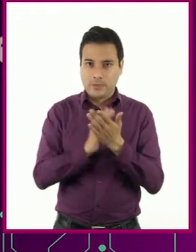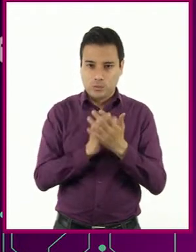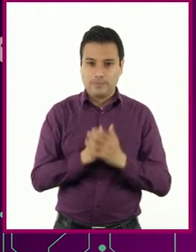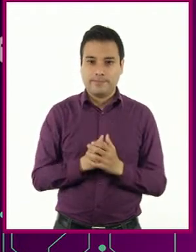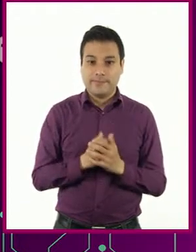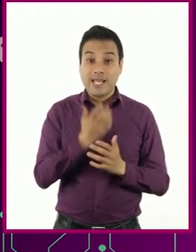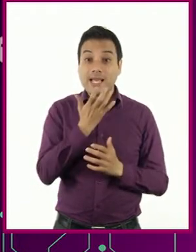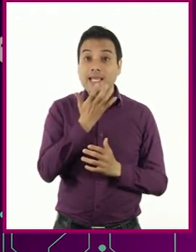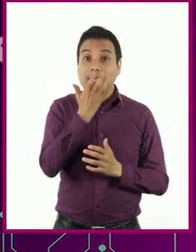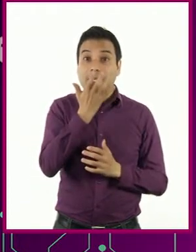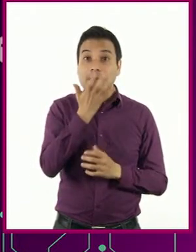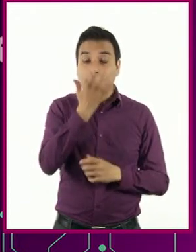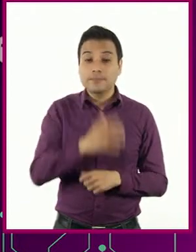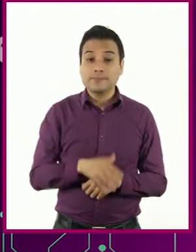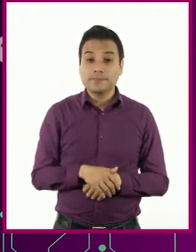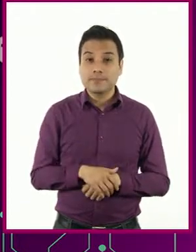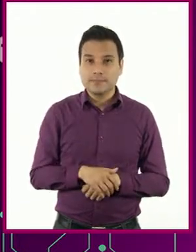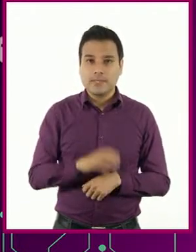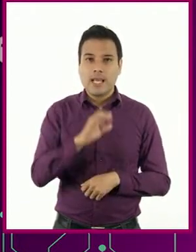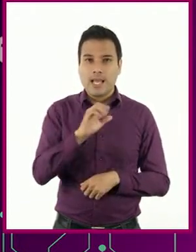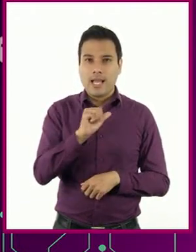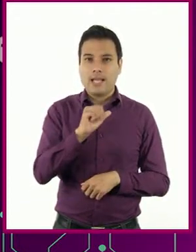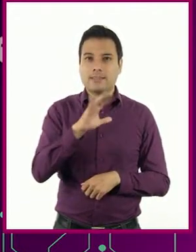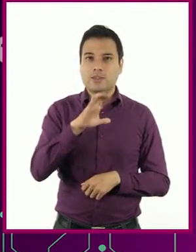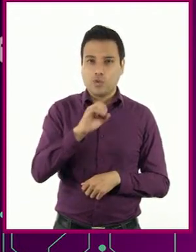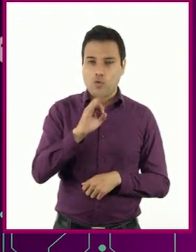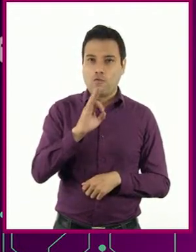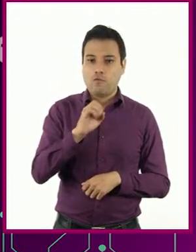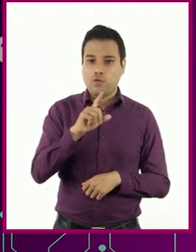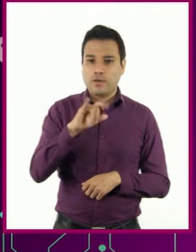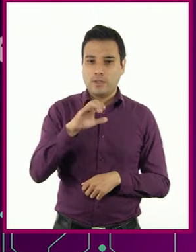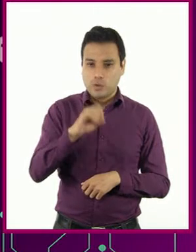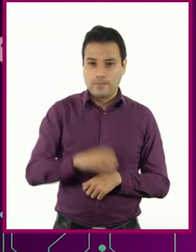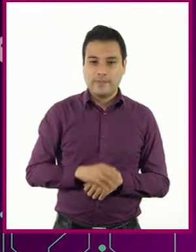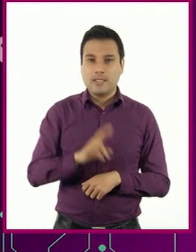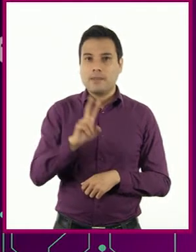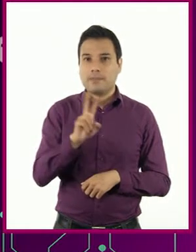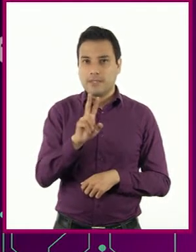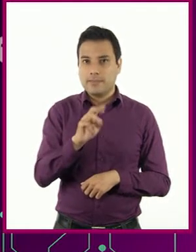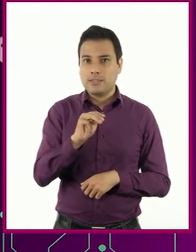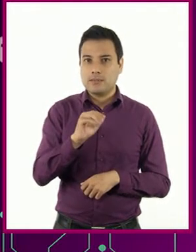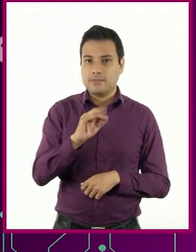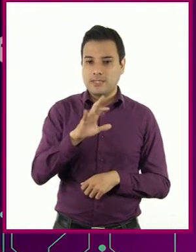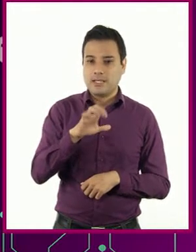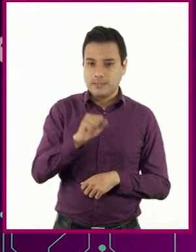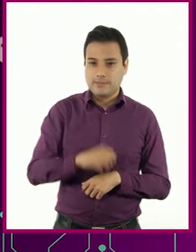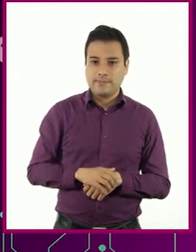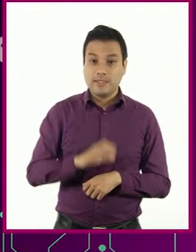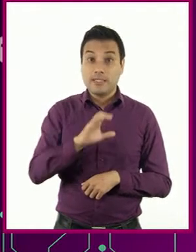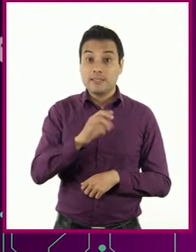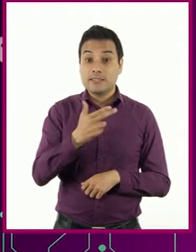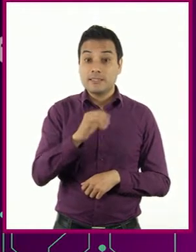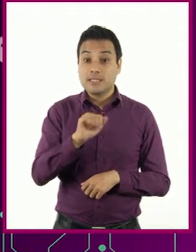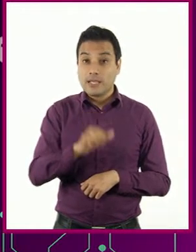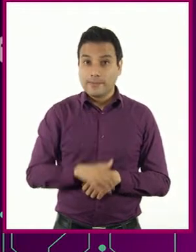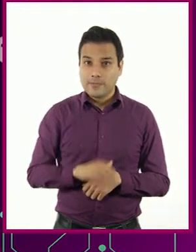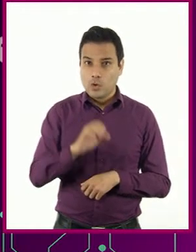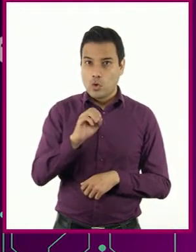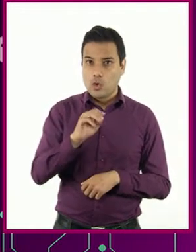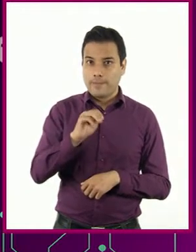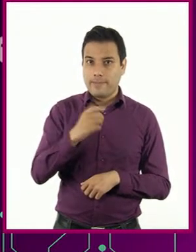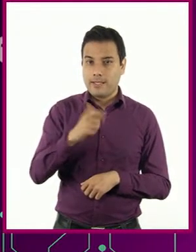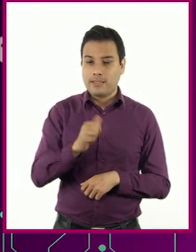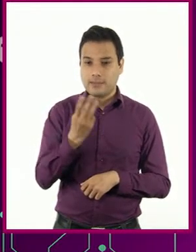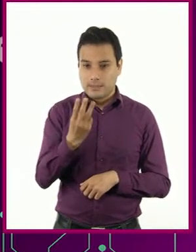La jícama me aporta ácido fólico, vitaminas y minerales. La chía, omega